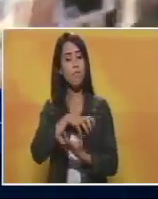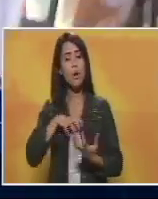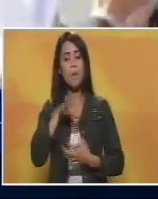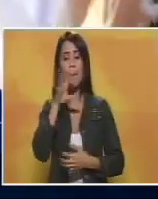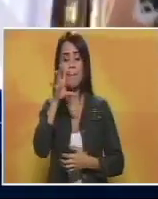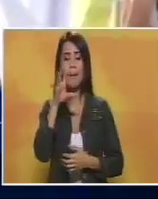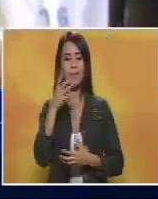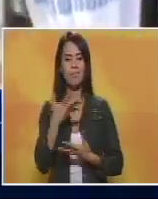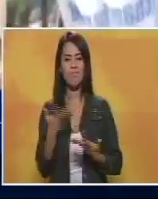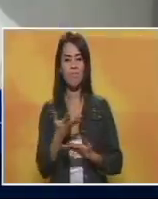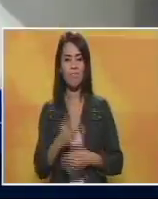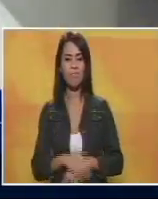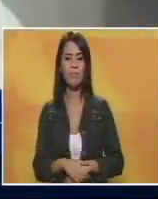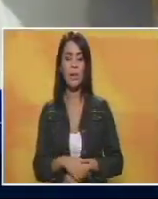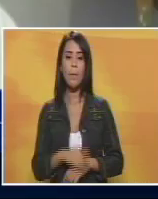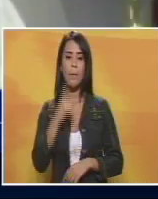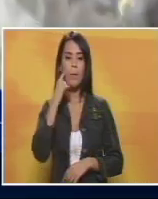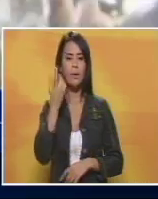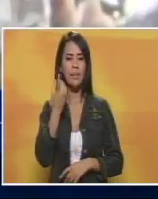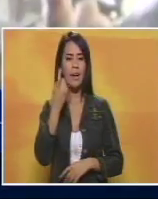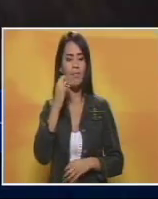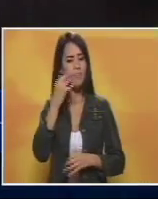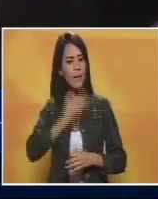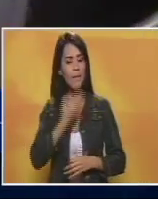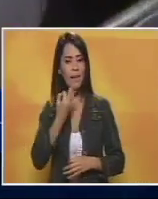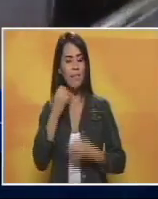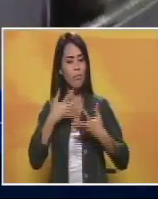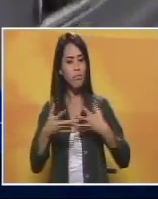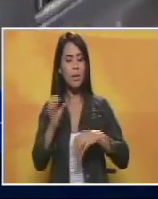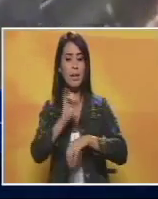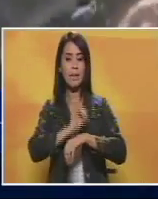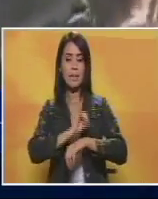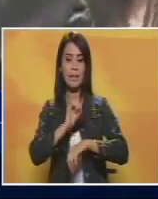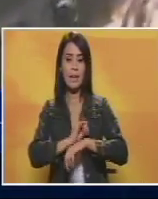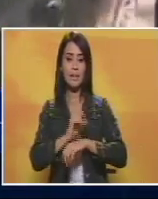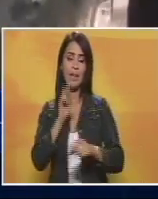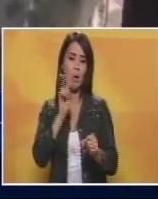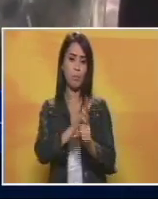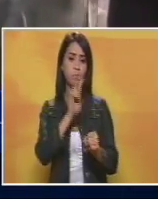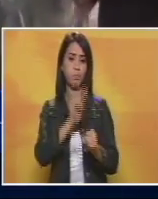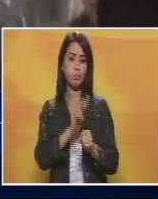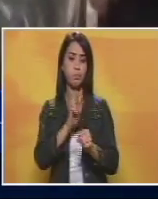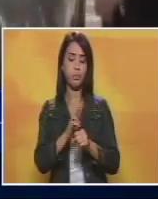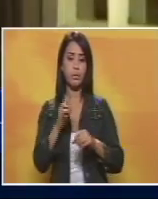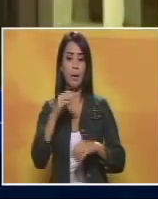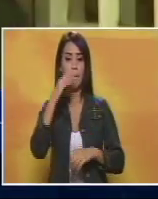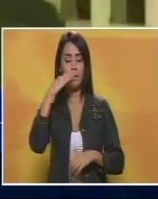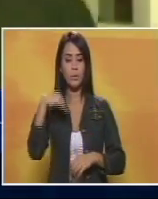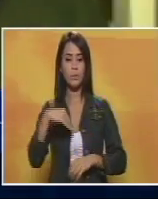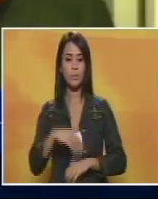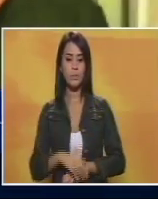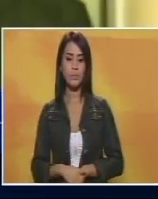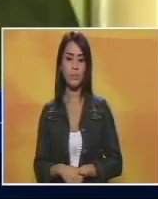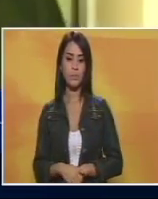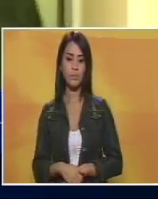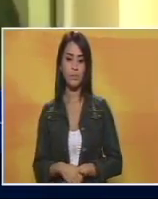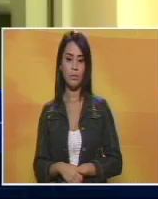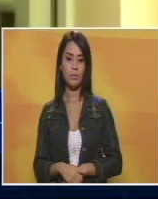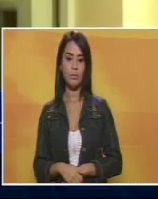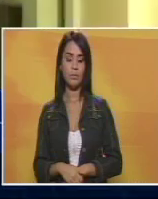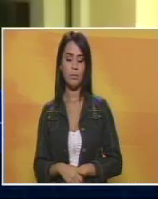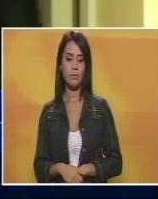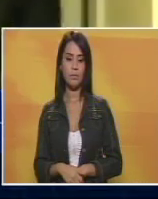país suramericano por la falta de transparencia de la Iglesia en la gestión de casos de abusos sexuales a menores.